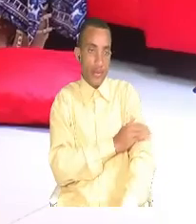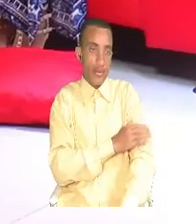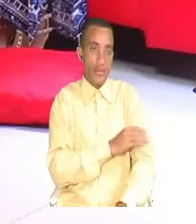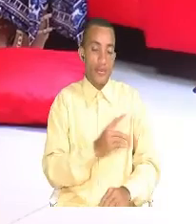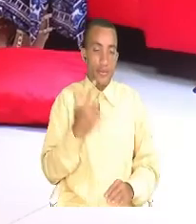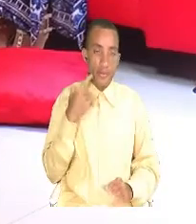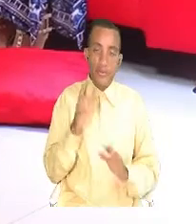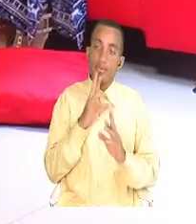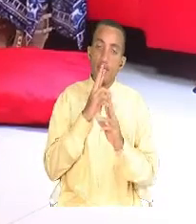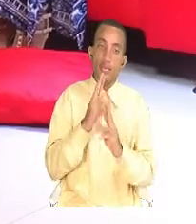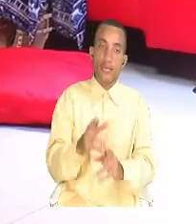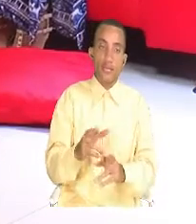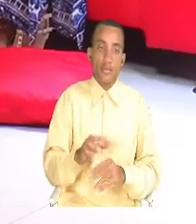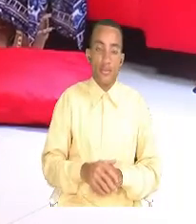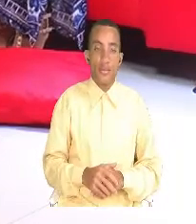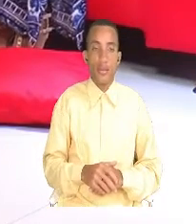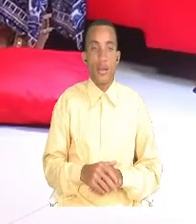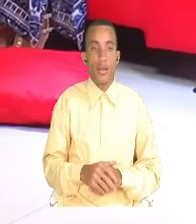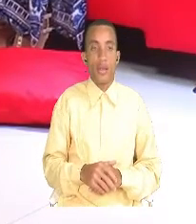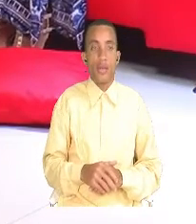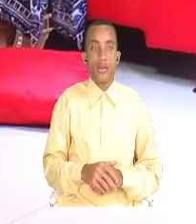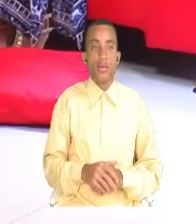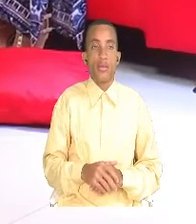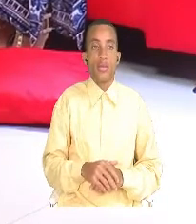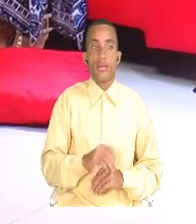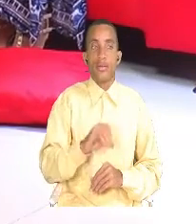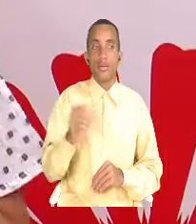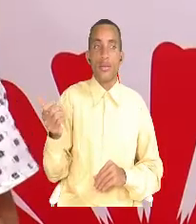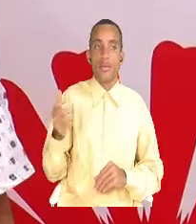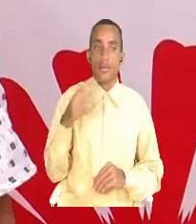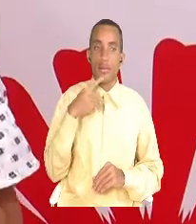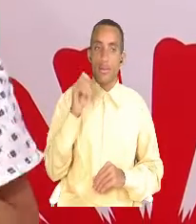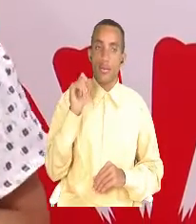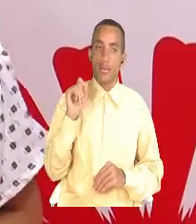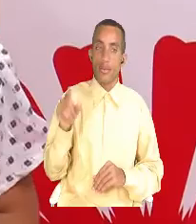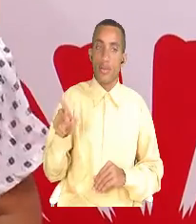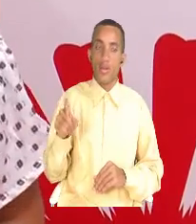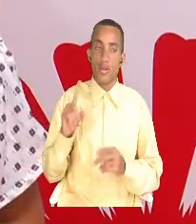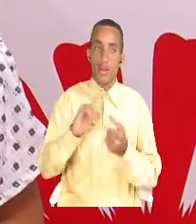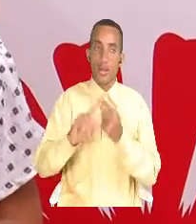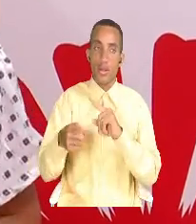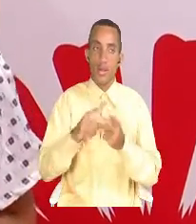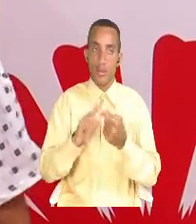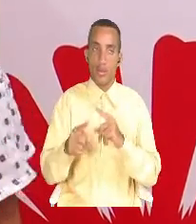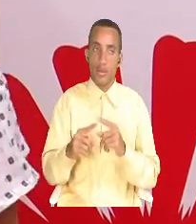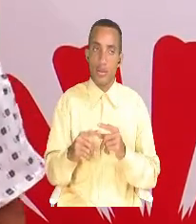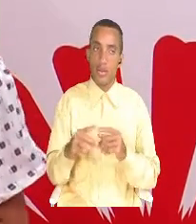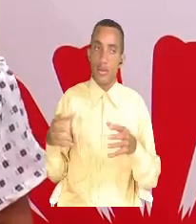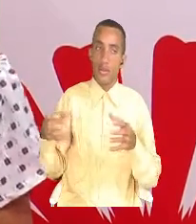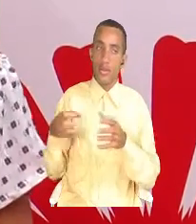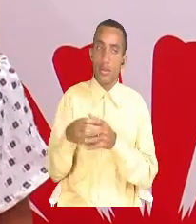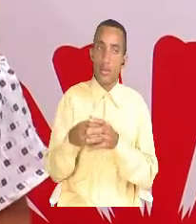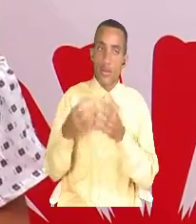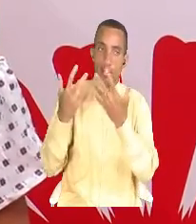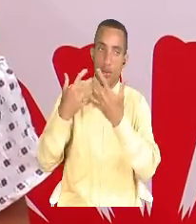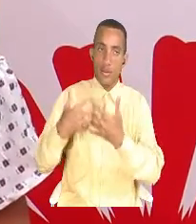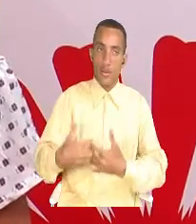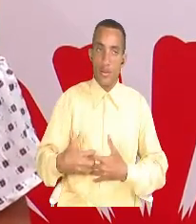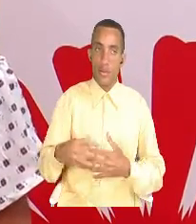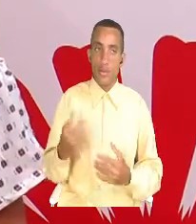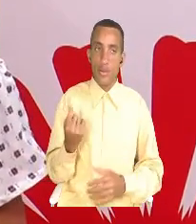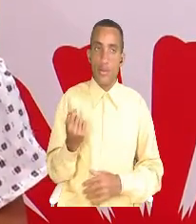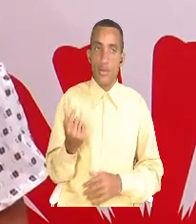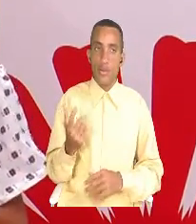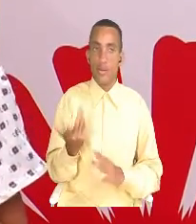nuestro televidente. A nuestra abogada también le tenemos una pregunta y es, con un grupo de amigas decidimos formar una empresa. No contamos con mucho dinero